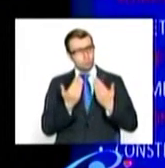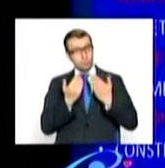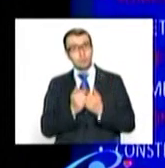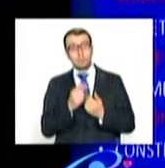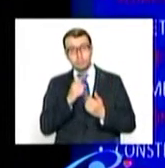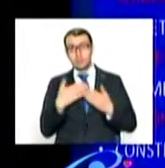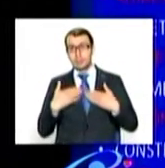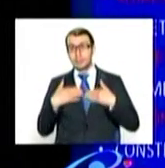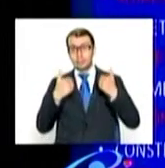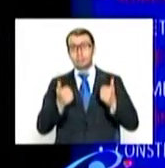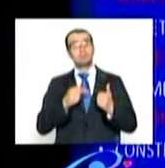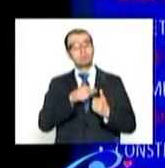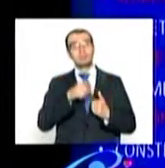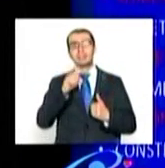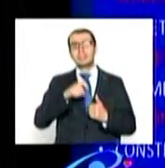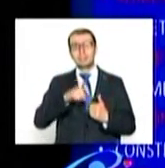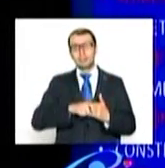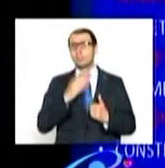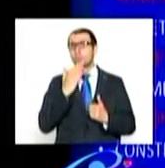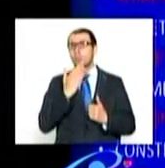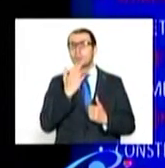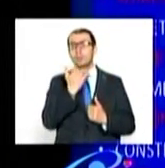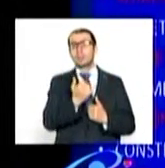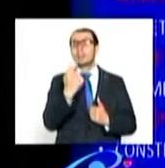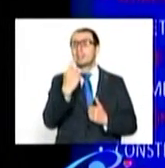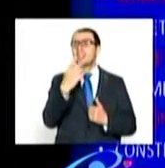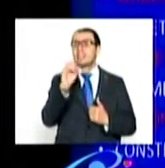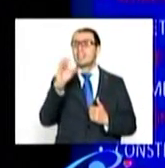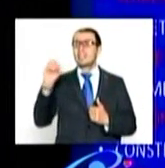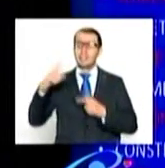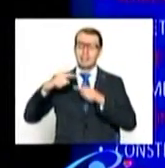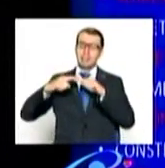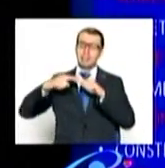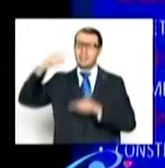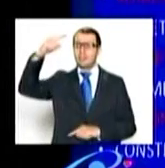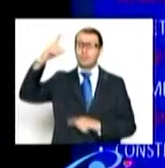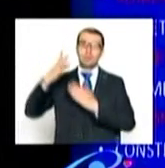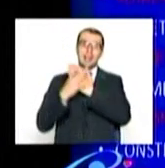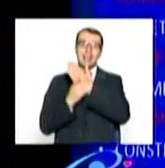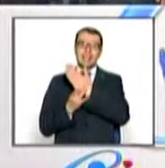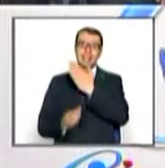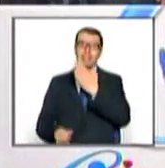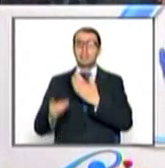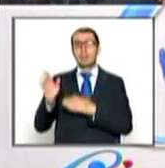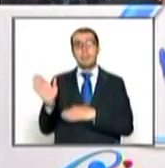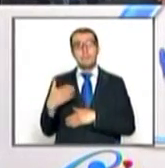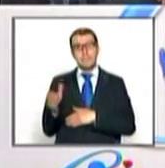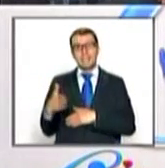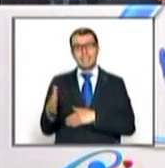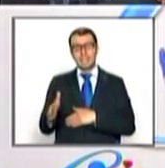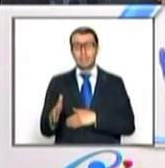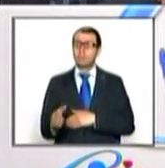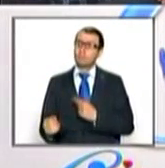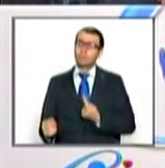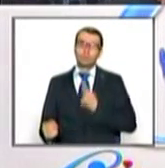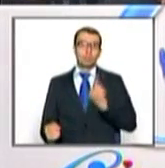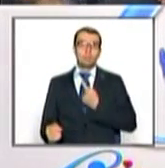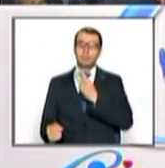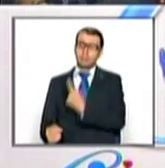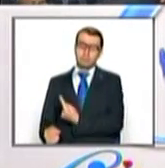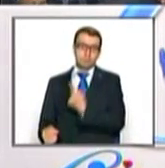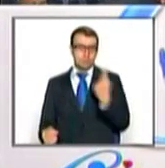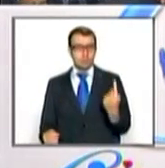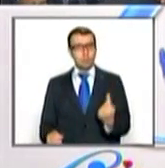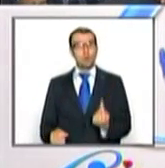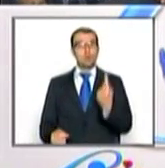a usted, de 100 litros de aceite de pescado, de 100 litros de toda esa cantidad de aceite, solamente sale un litro